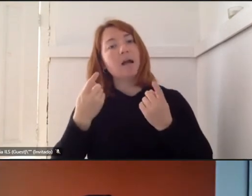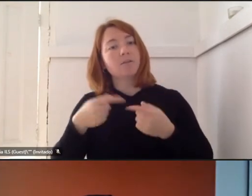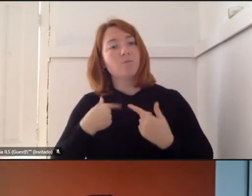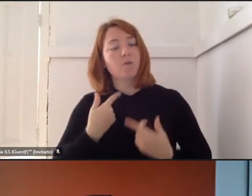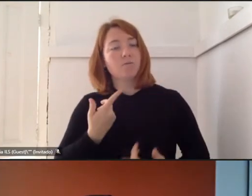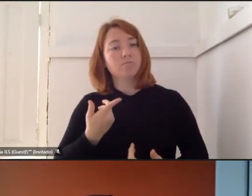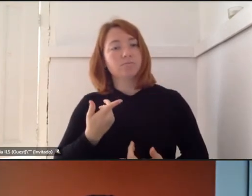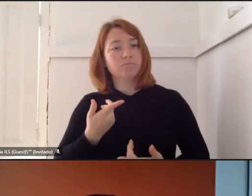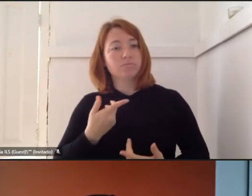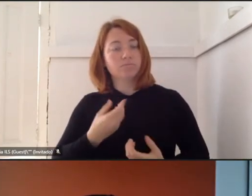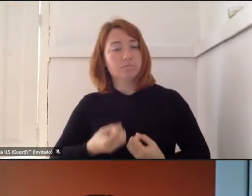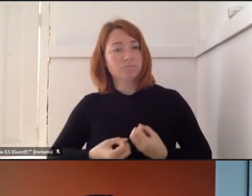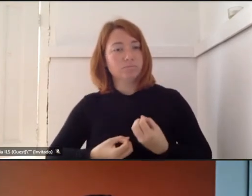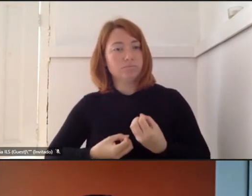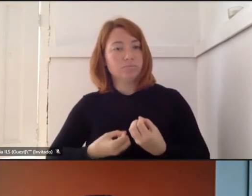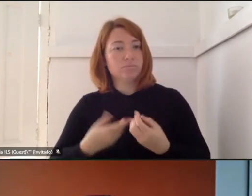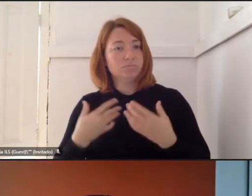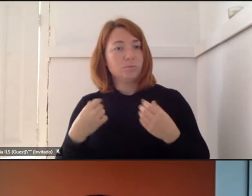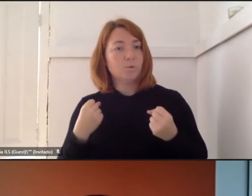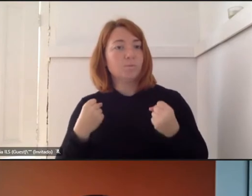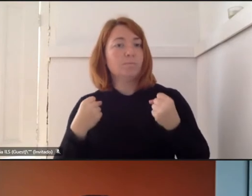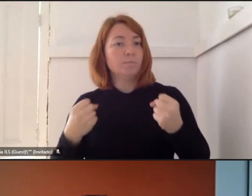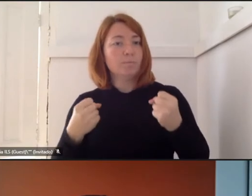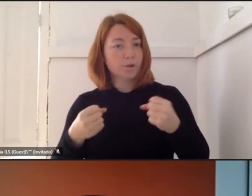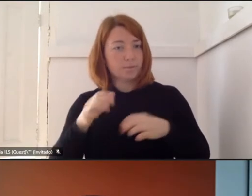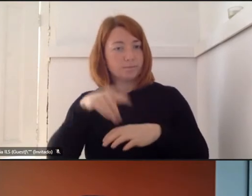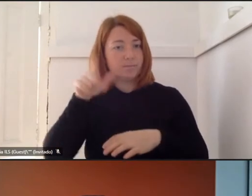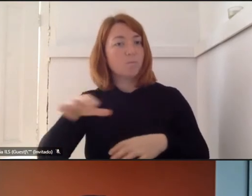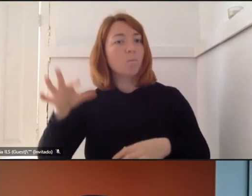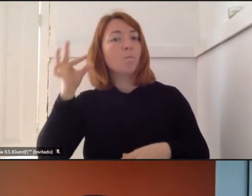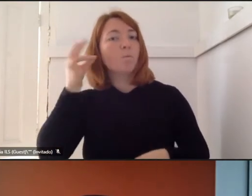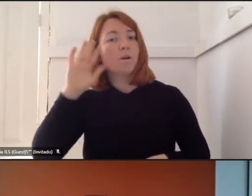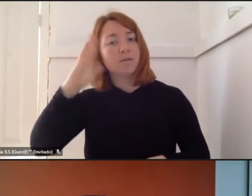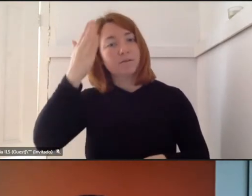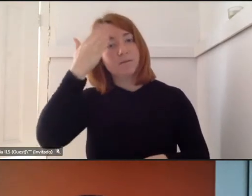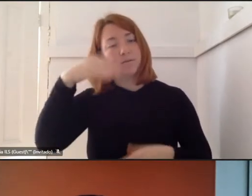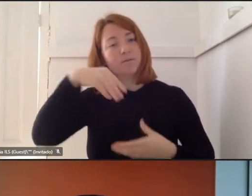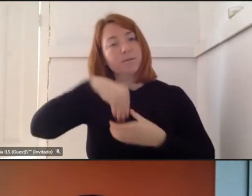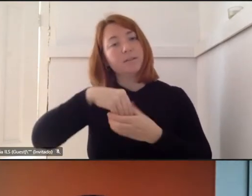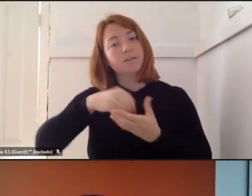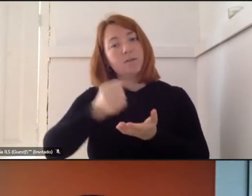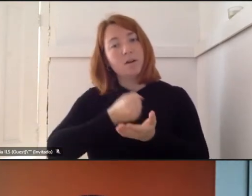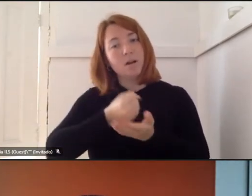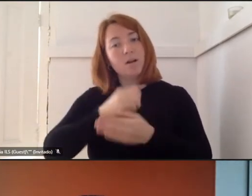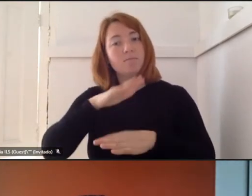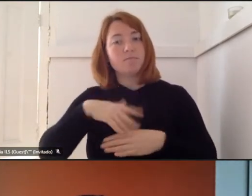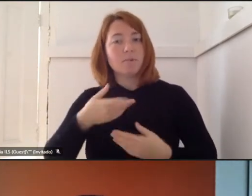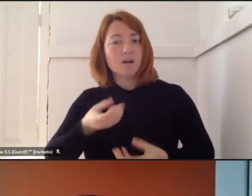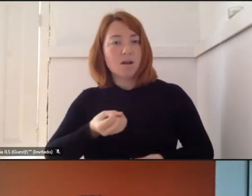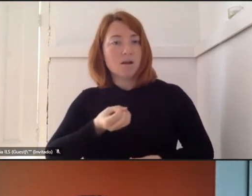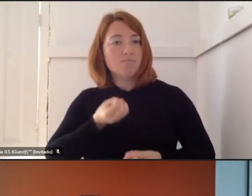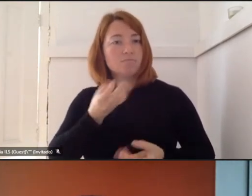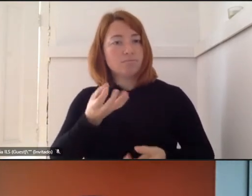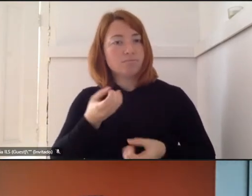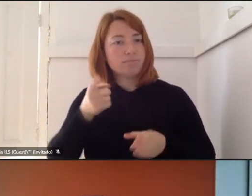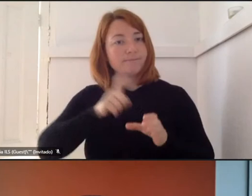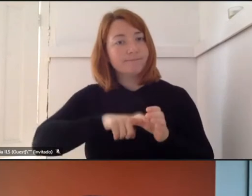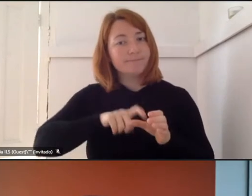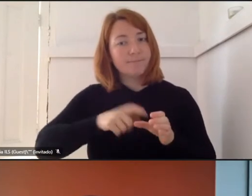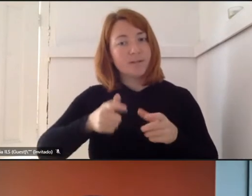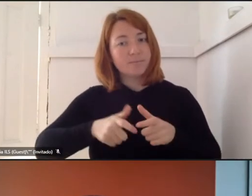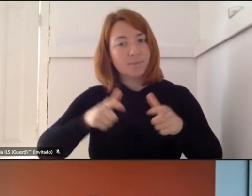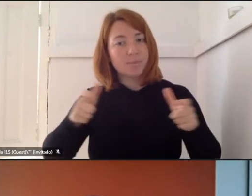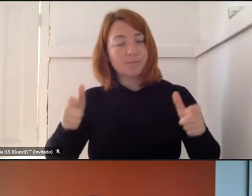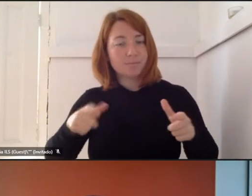también crear un ambiente favorable para que, bueno, para que ellas puedan hablar, manifestarse y luego proporcionar